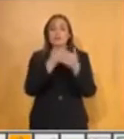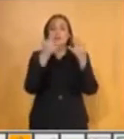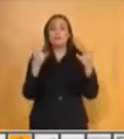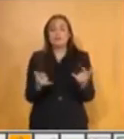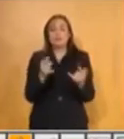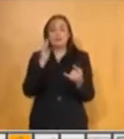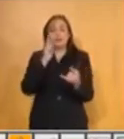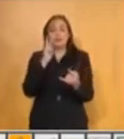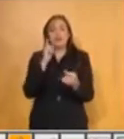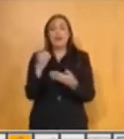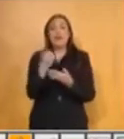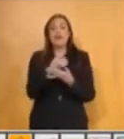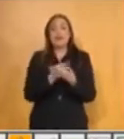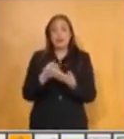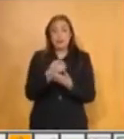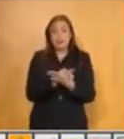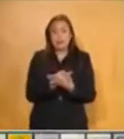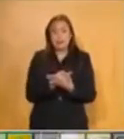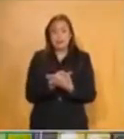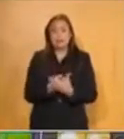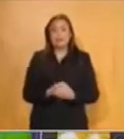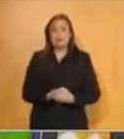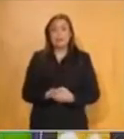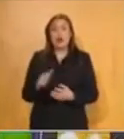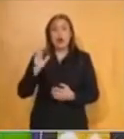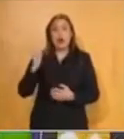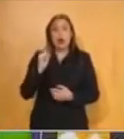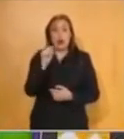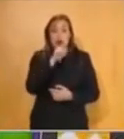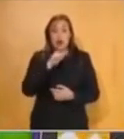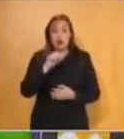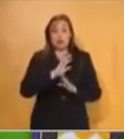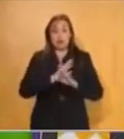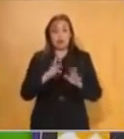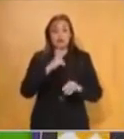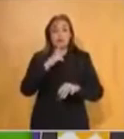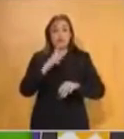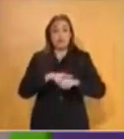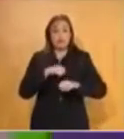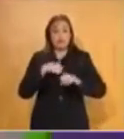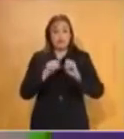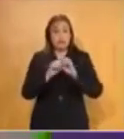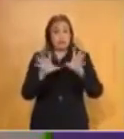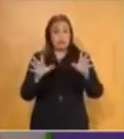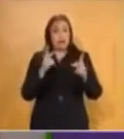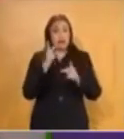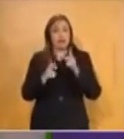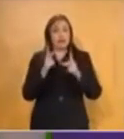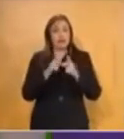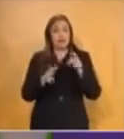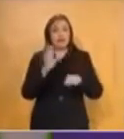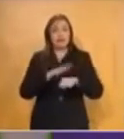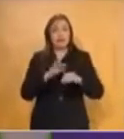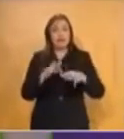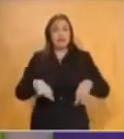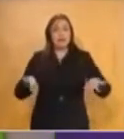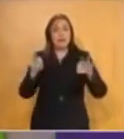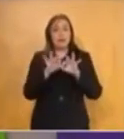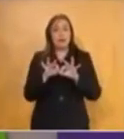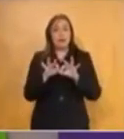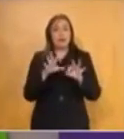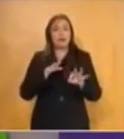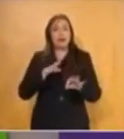una imagen, ¿de acuerdo? Entonces, espero que con esto haya quedado un poquito claro cuáles son las partes principales del comic strip. Nos